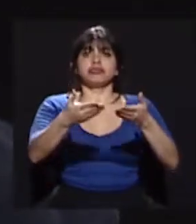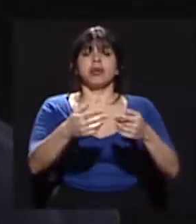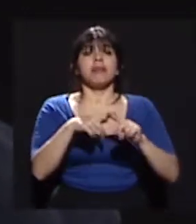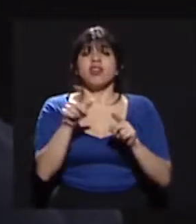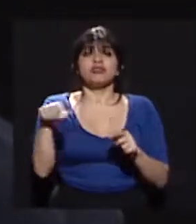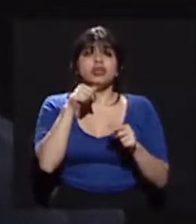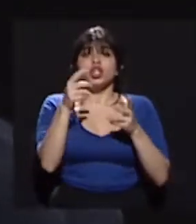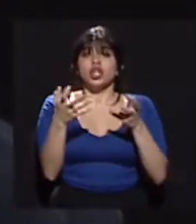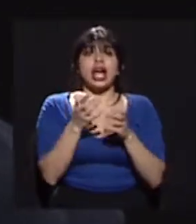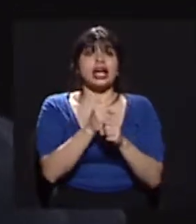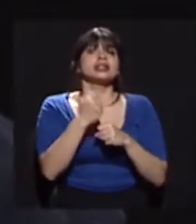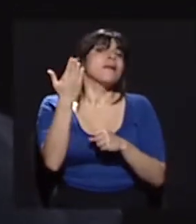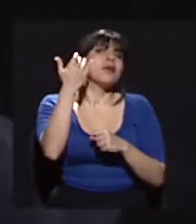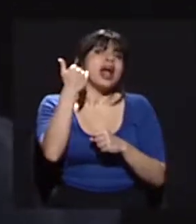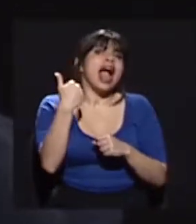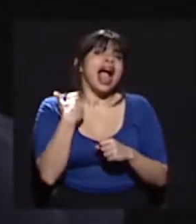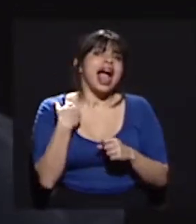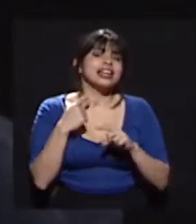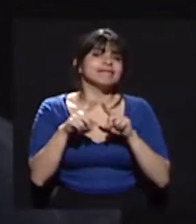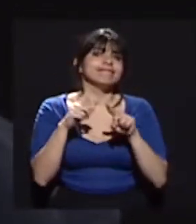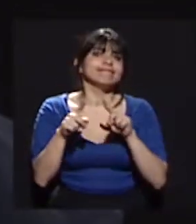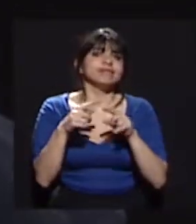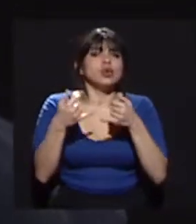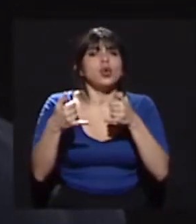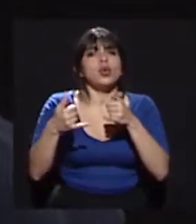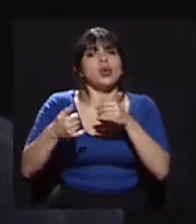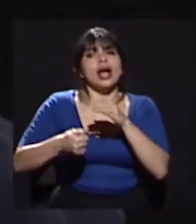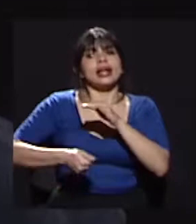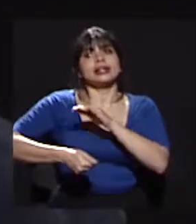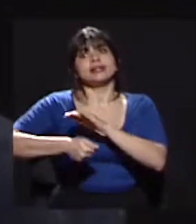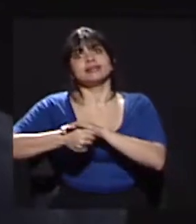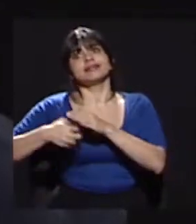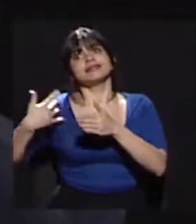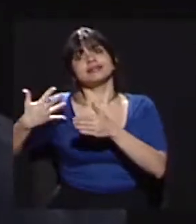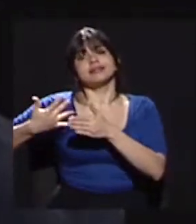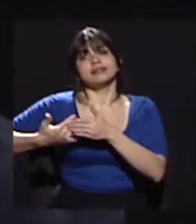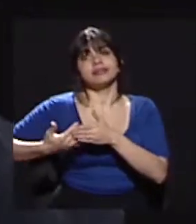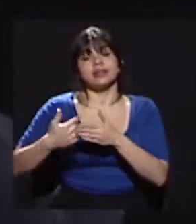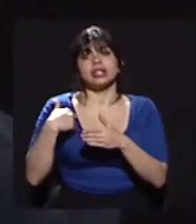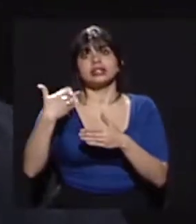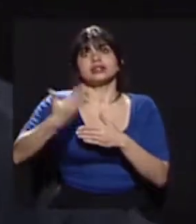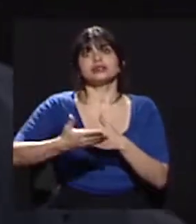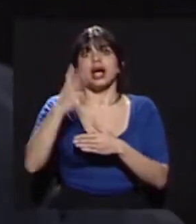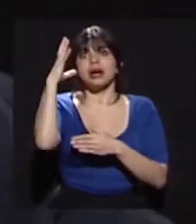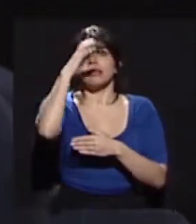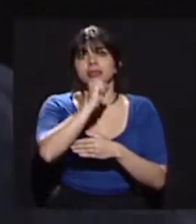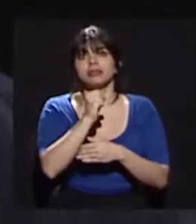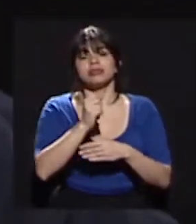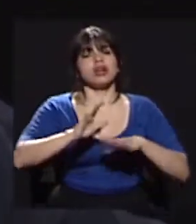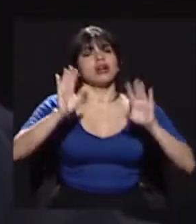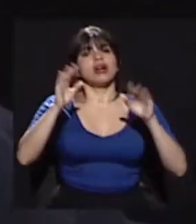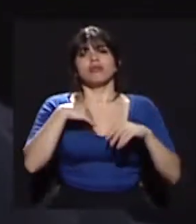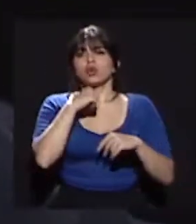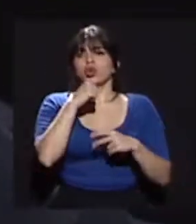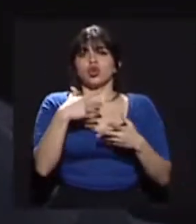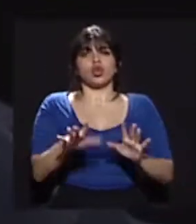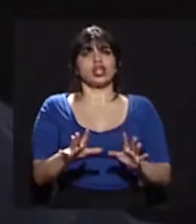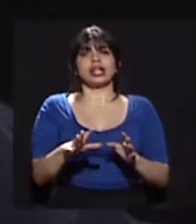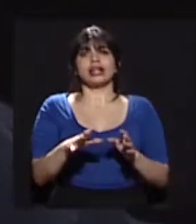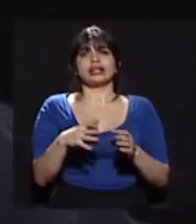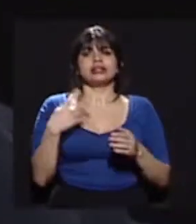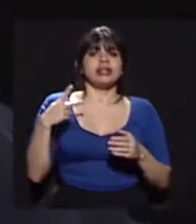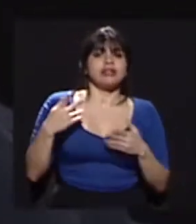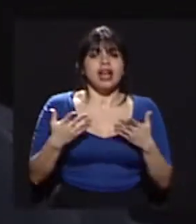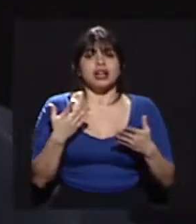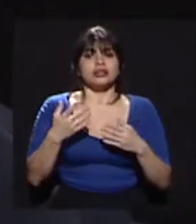no quisieron hacerlo porque porque había una serie de jugarretas que estaban viniendo camino de las cuales me percaté y no quise jugar me el riesgo de que el